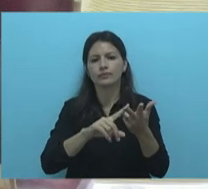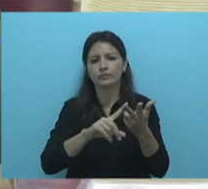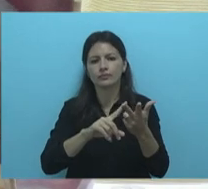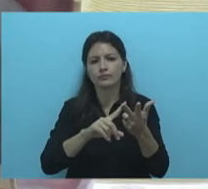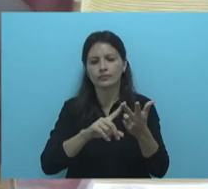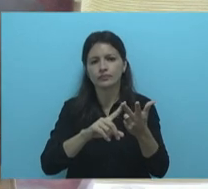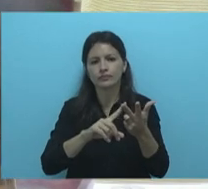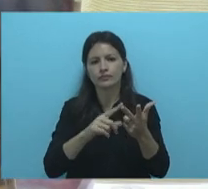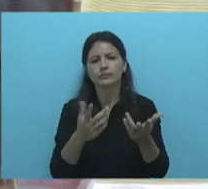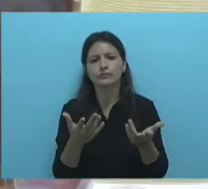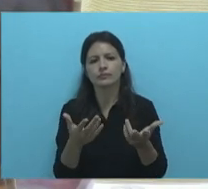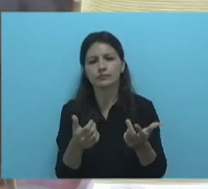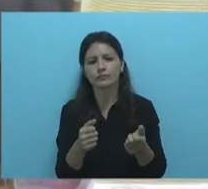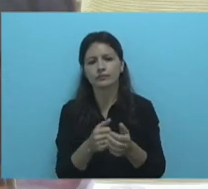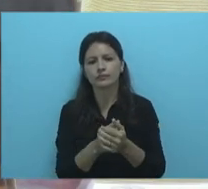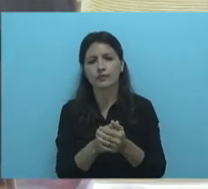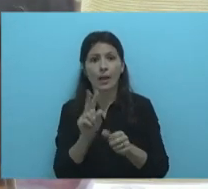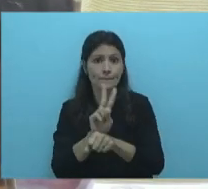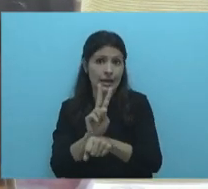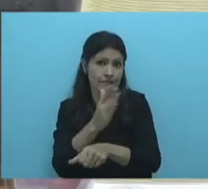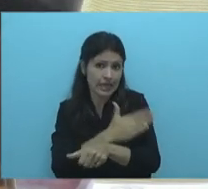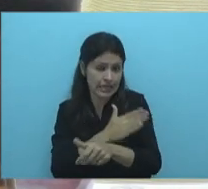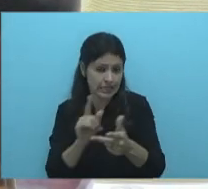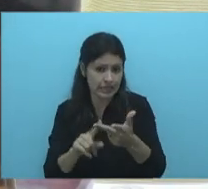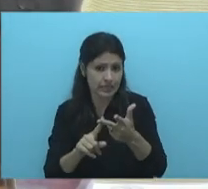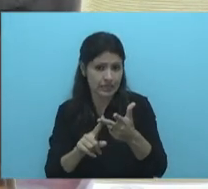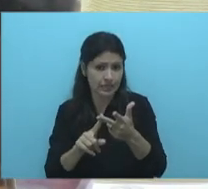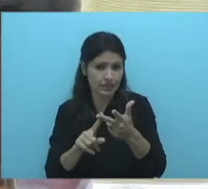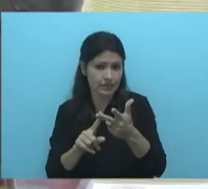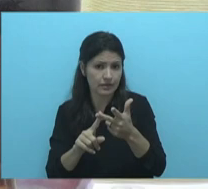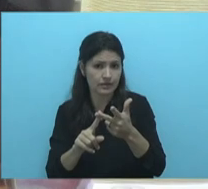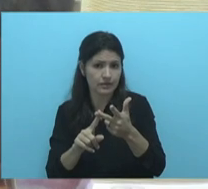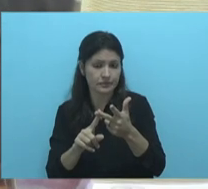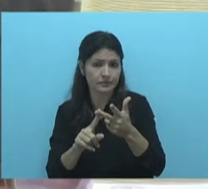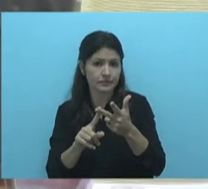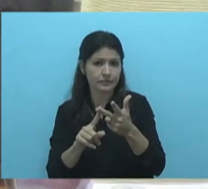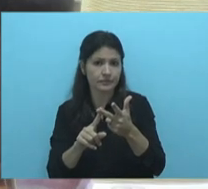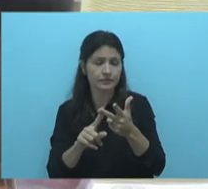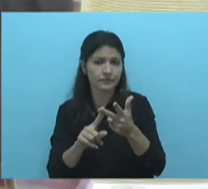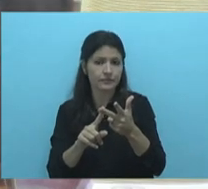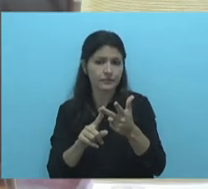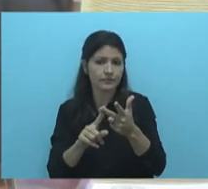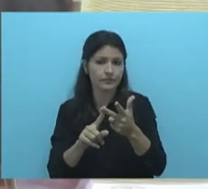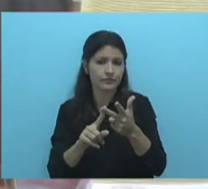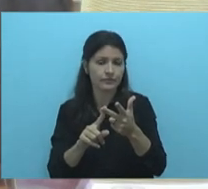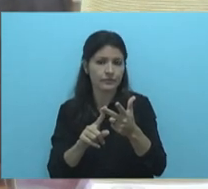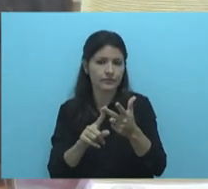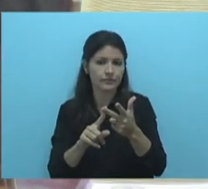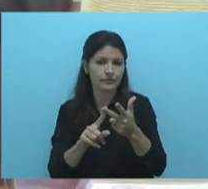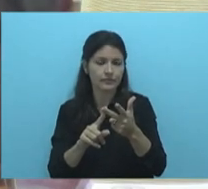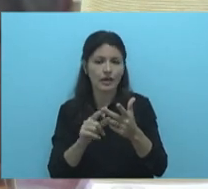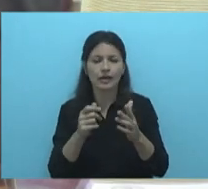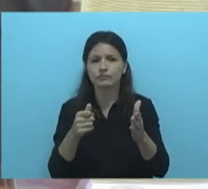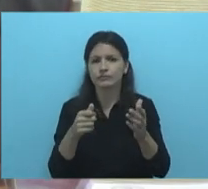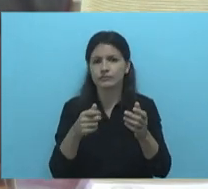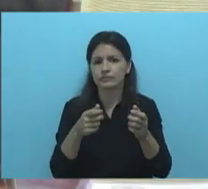la necesidad de evitar justamente la incorporación de dispositivos electrónicos